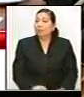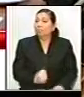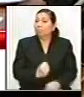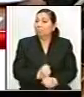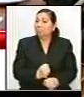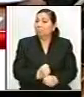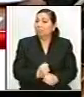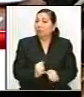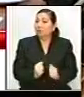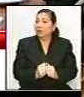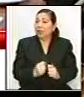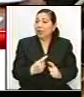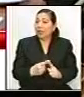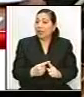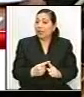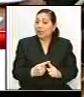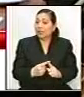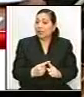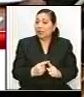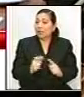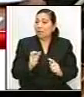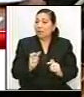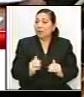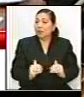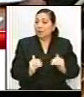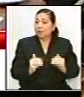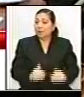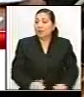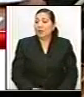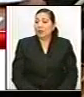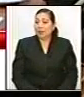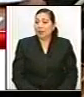con ex-salud de adulto mayor.